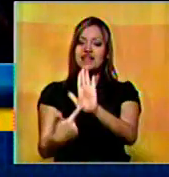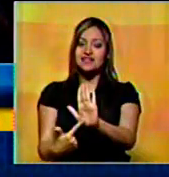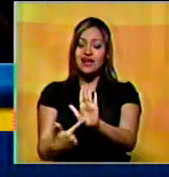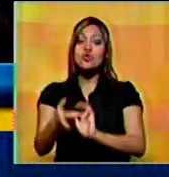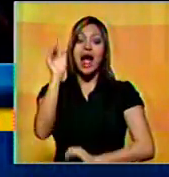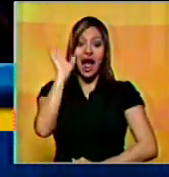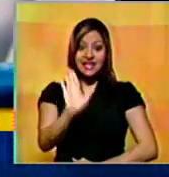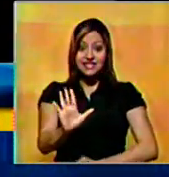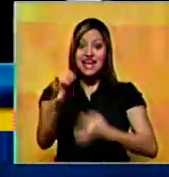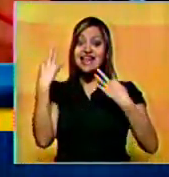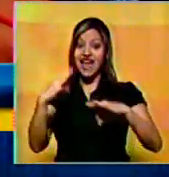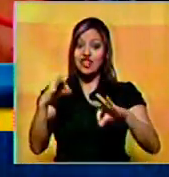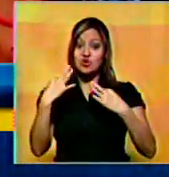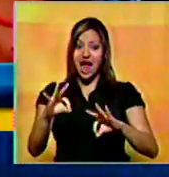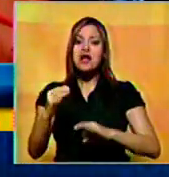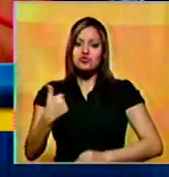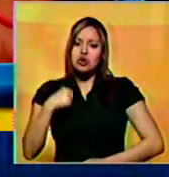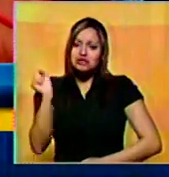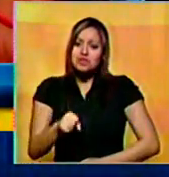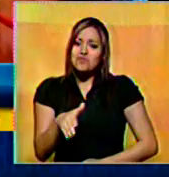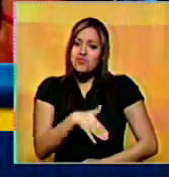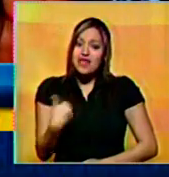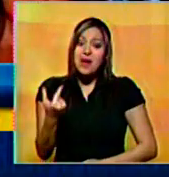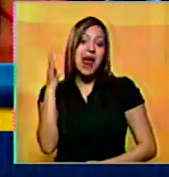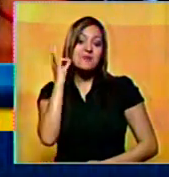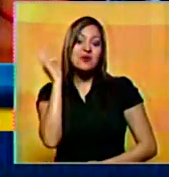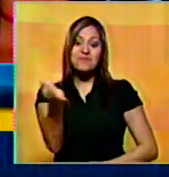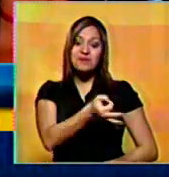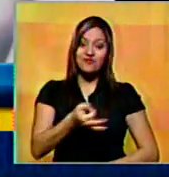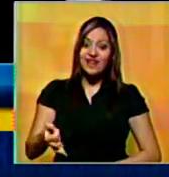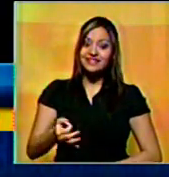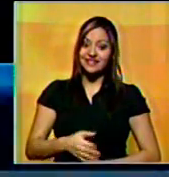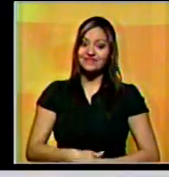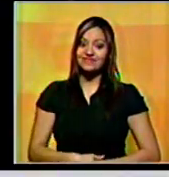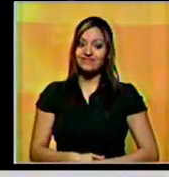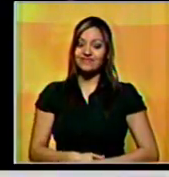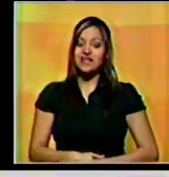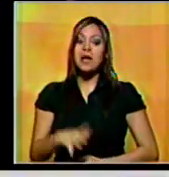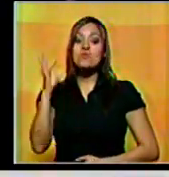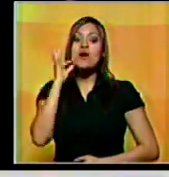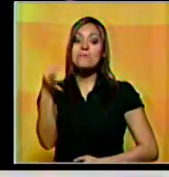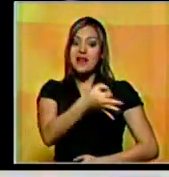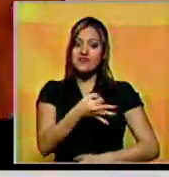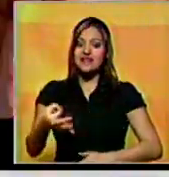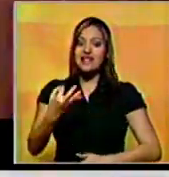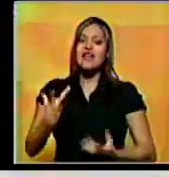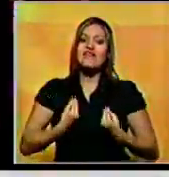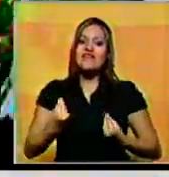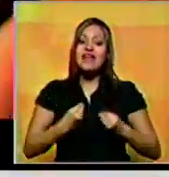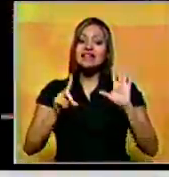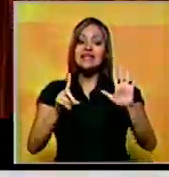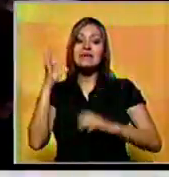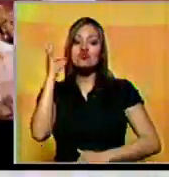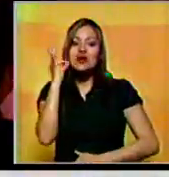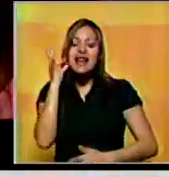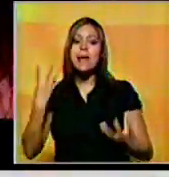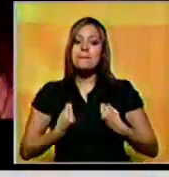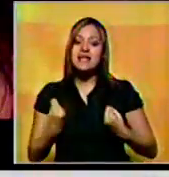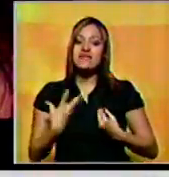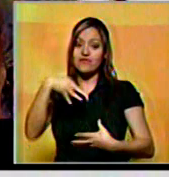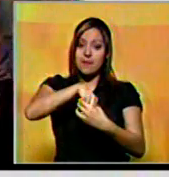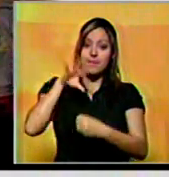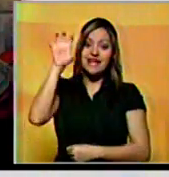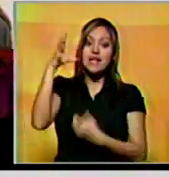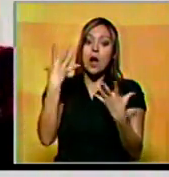así, natural, yo también puedo ser la mujer perfecta. La Mujer Perfecta narra la vida de seis mujeres que viven en un país